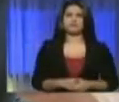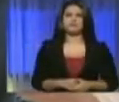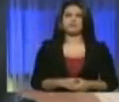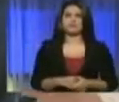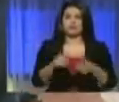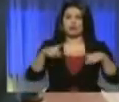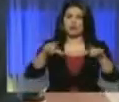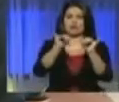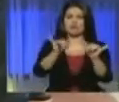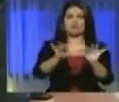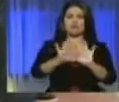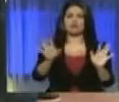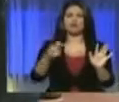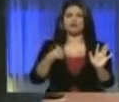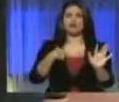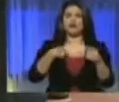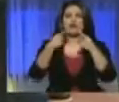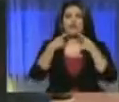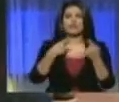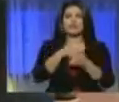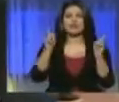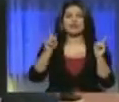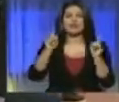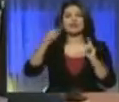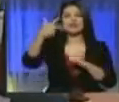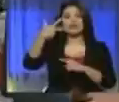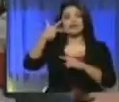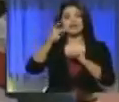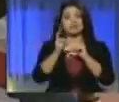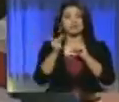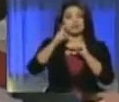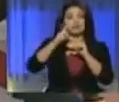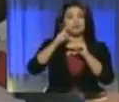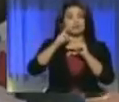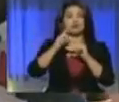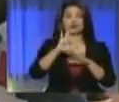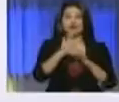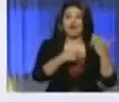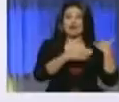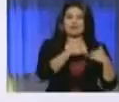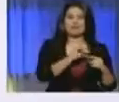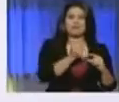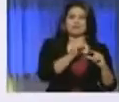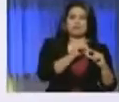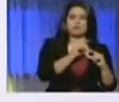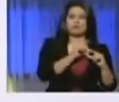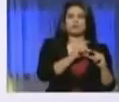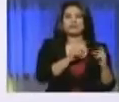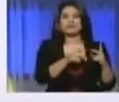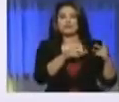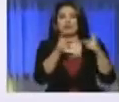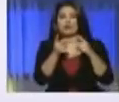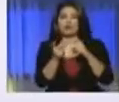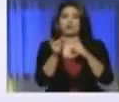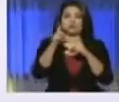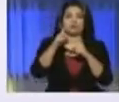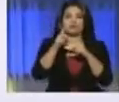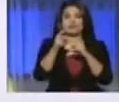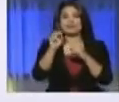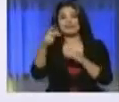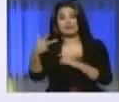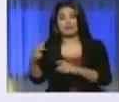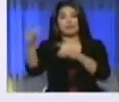decreté el tercer aumento salarial y de cestatique